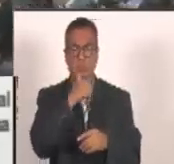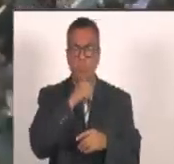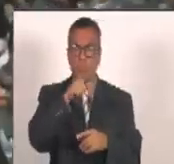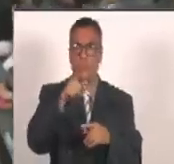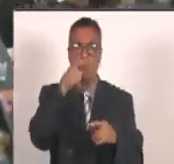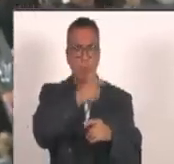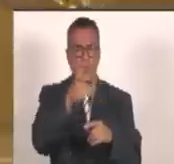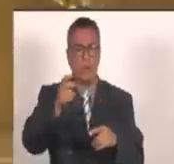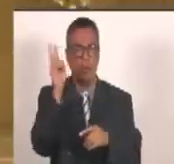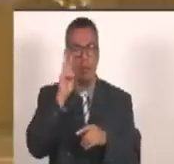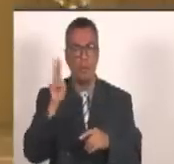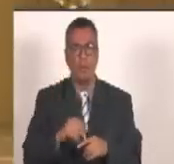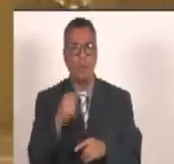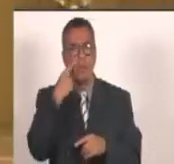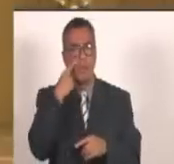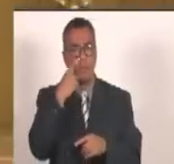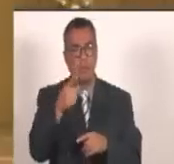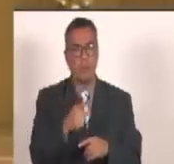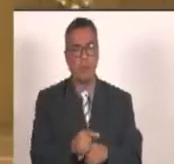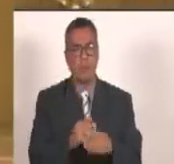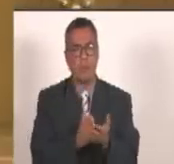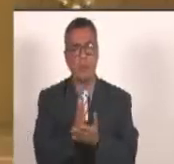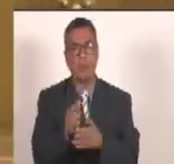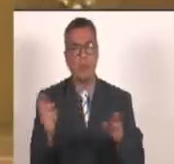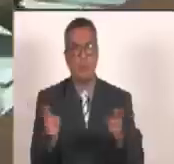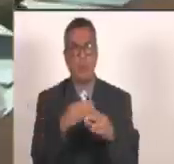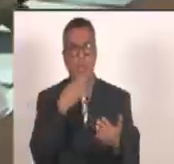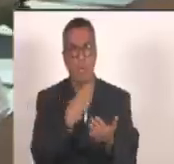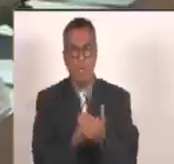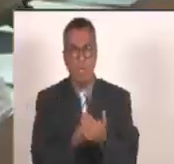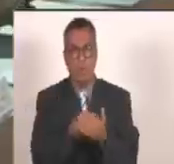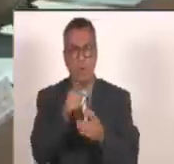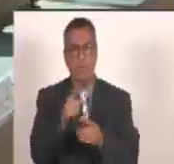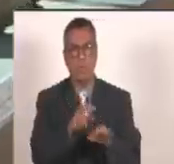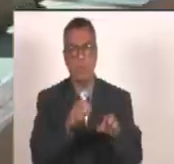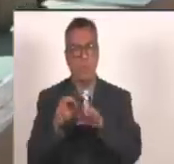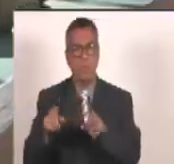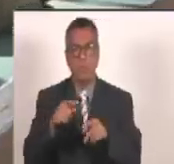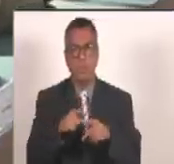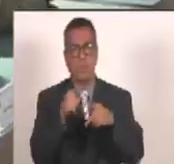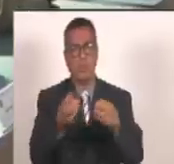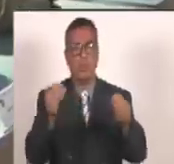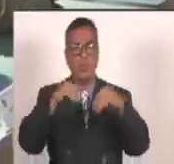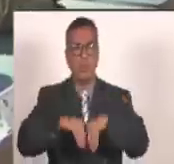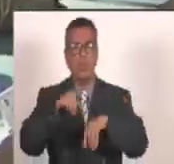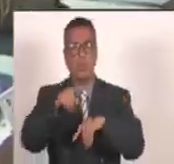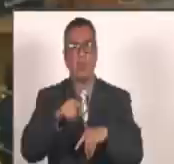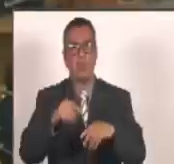resistencia del pueblo de Venezuela. Espero haber sido conciso, presidente. Muchas gracias, y la Secretaría leerá el acuerdo. ¡Que viva